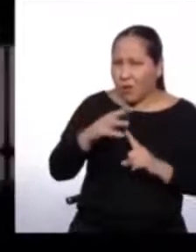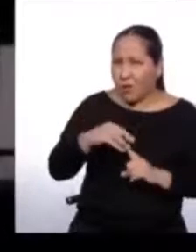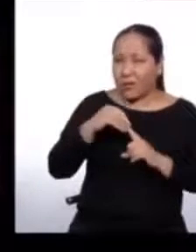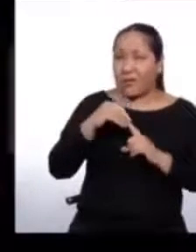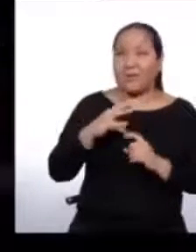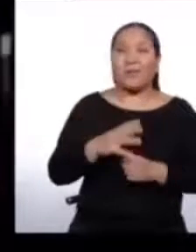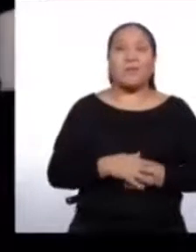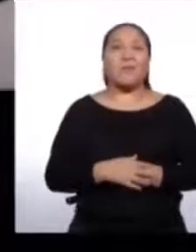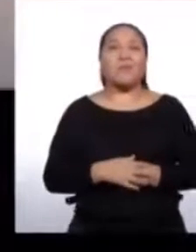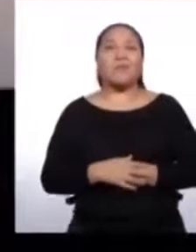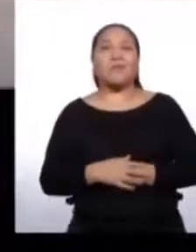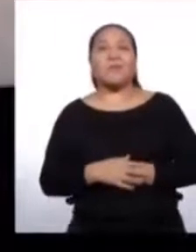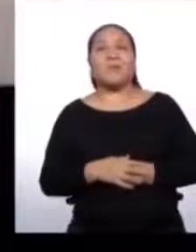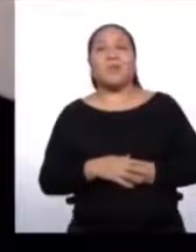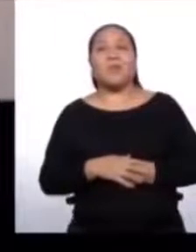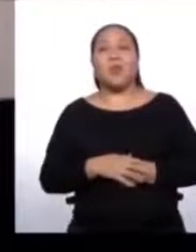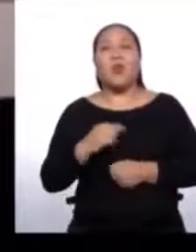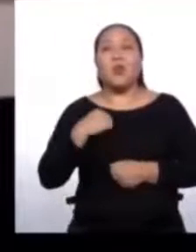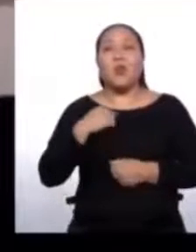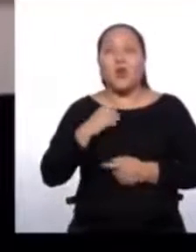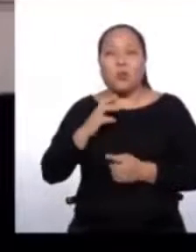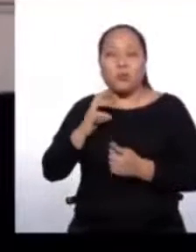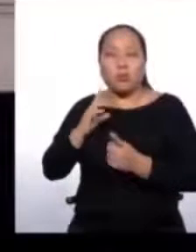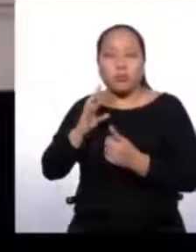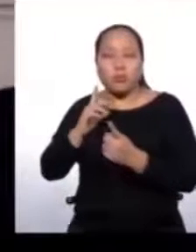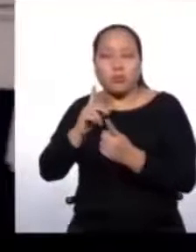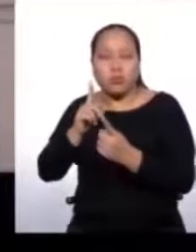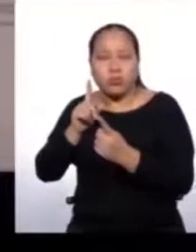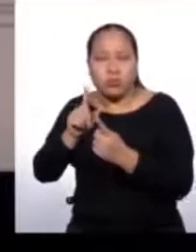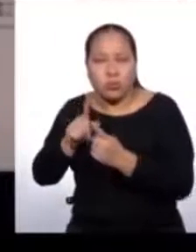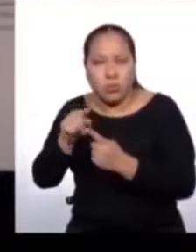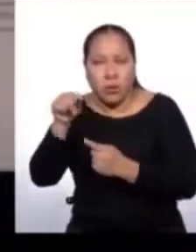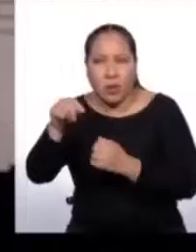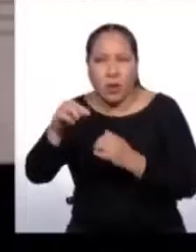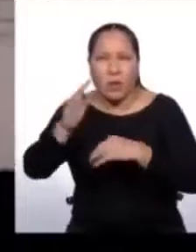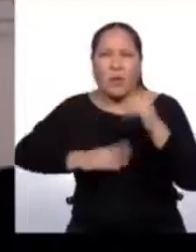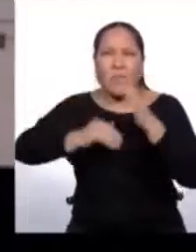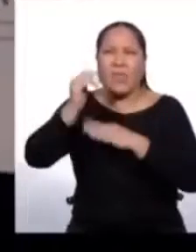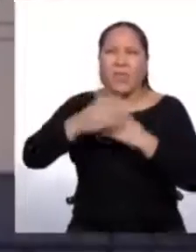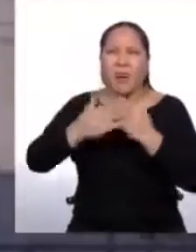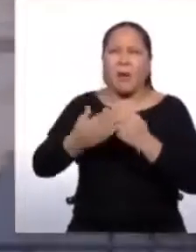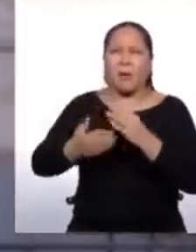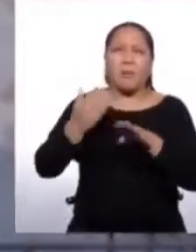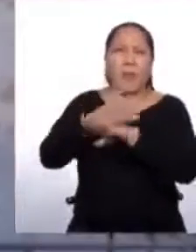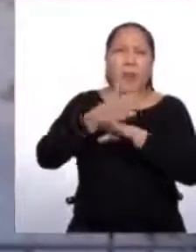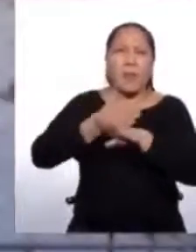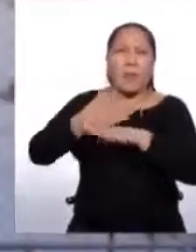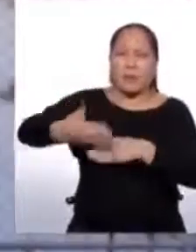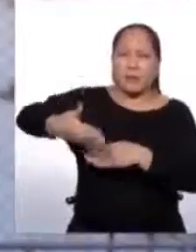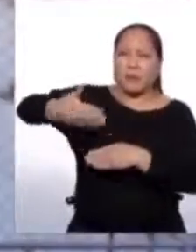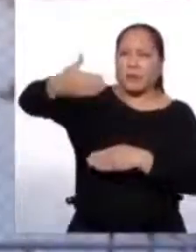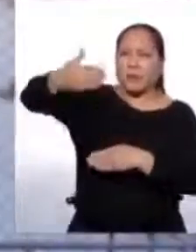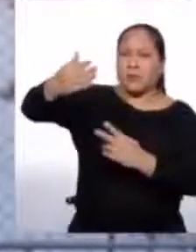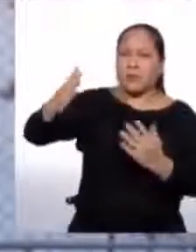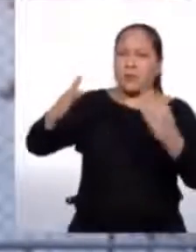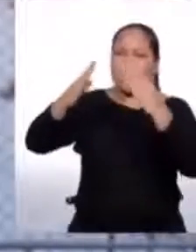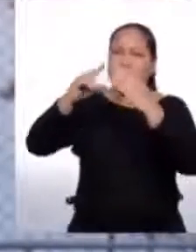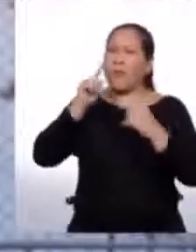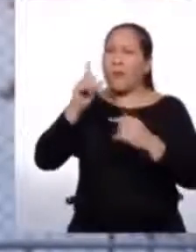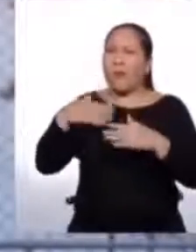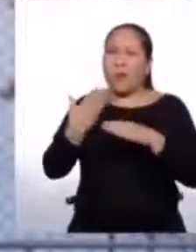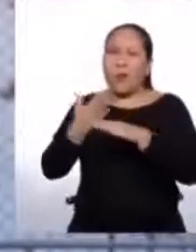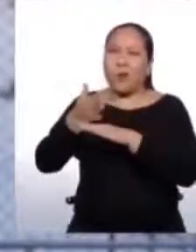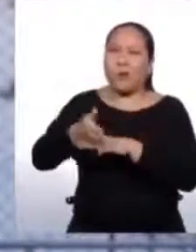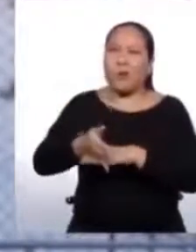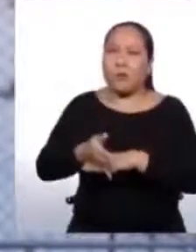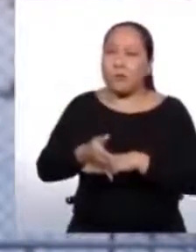Varias veces había llegado a sus inmediaciones, pero una alta empalizada de tablas puntiagudas me impedía seguir adelante. Yo